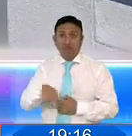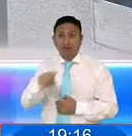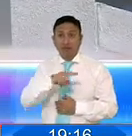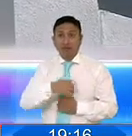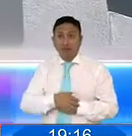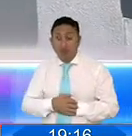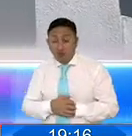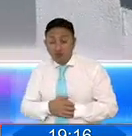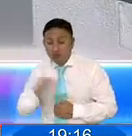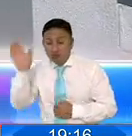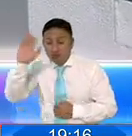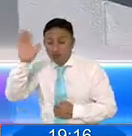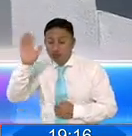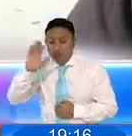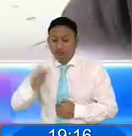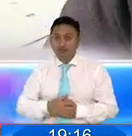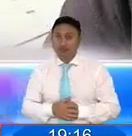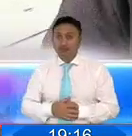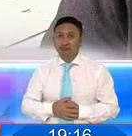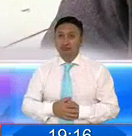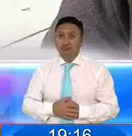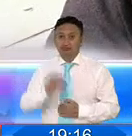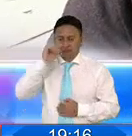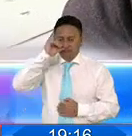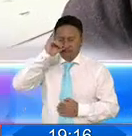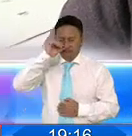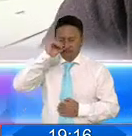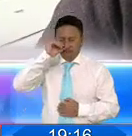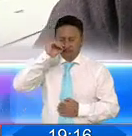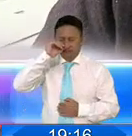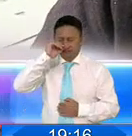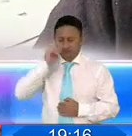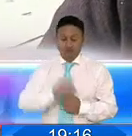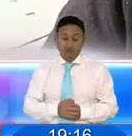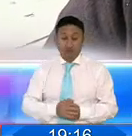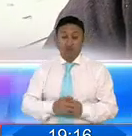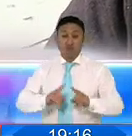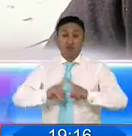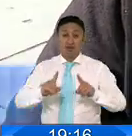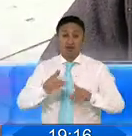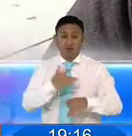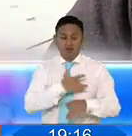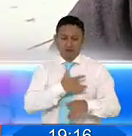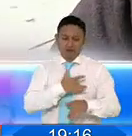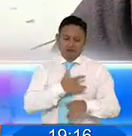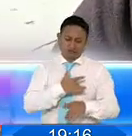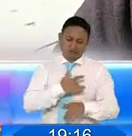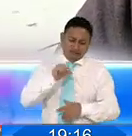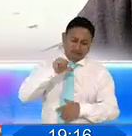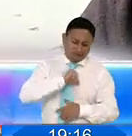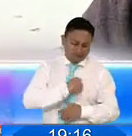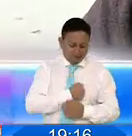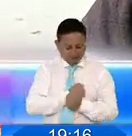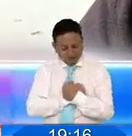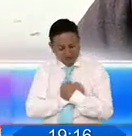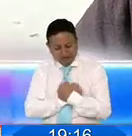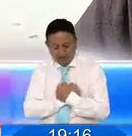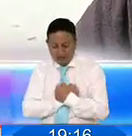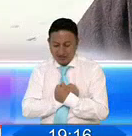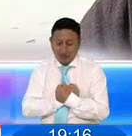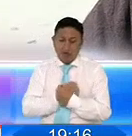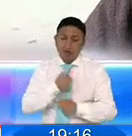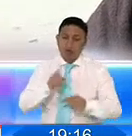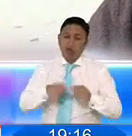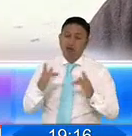los observaba desde su habitación. Nos sentimos mal y bien en realidad, mal por el sentido de que no podemos